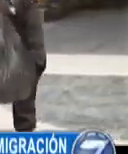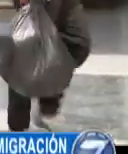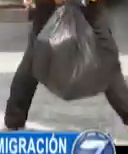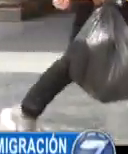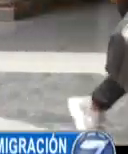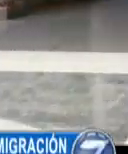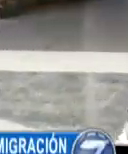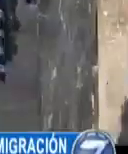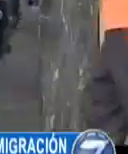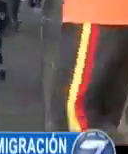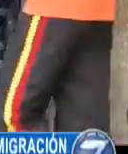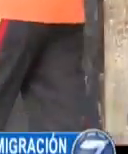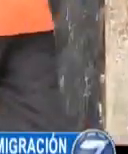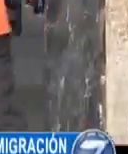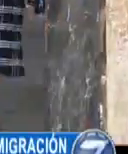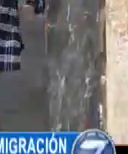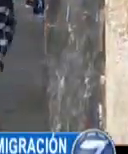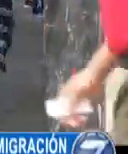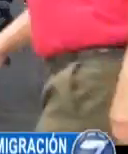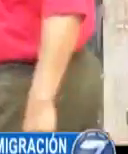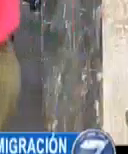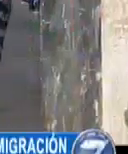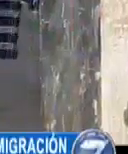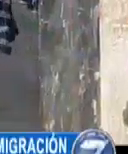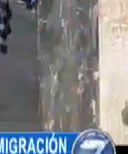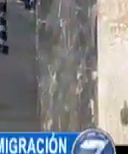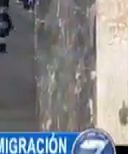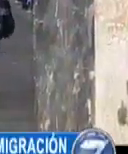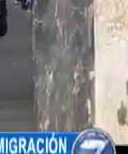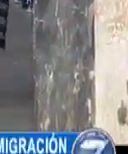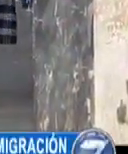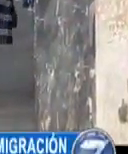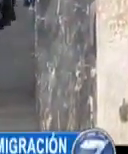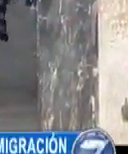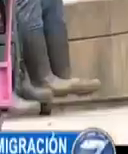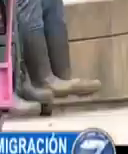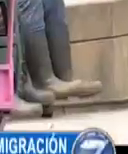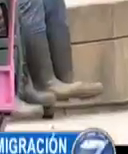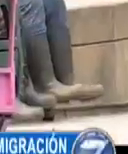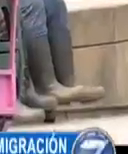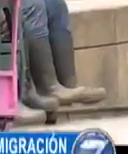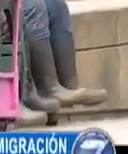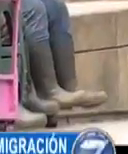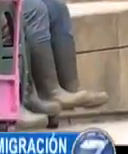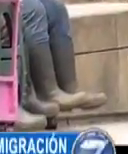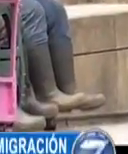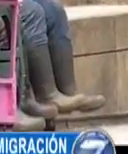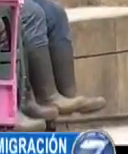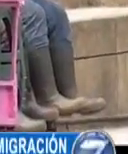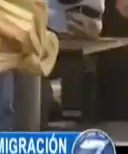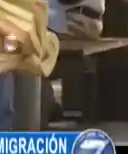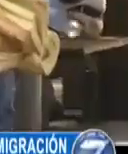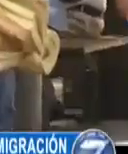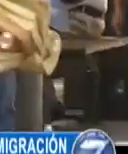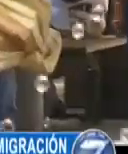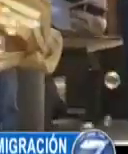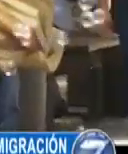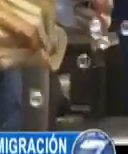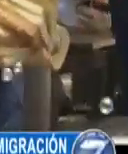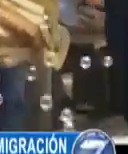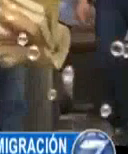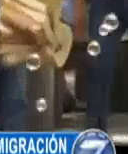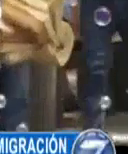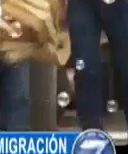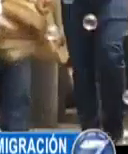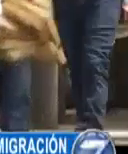sido declarados orgullosamente la capital provida de Iberoamérica. En ese marco, hago un llamado